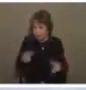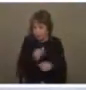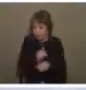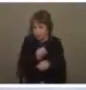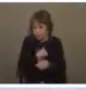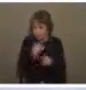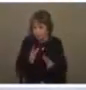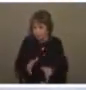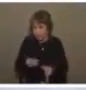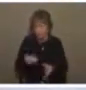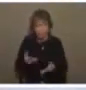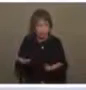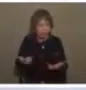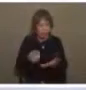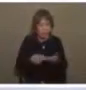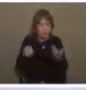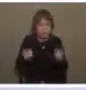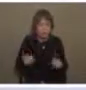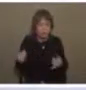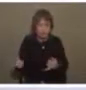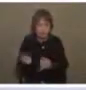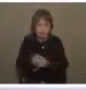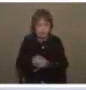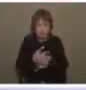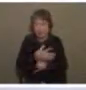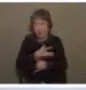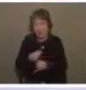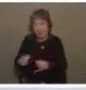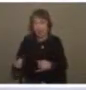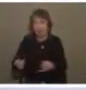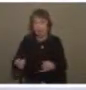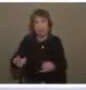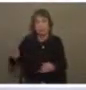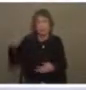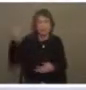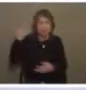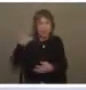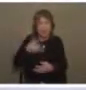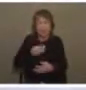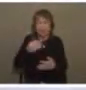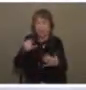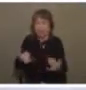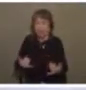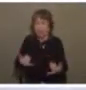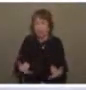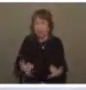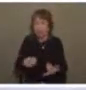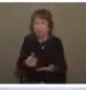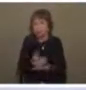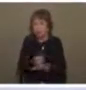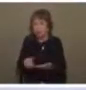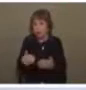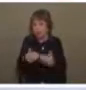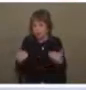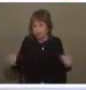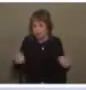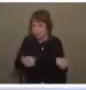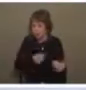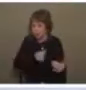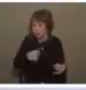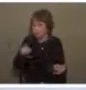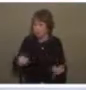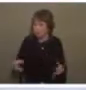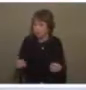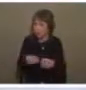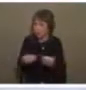de salarios y dónde estamos ahora. Sería bien útil si nos pueden enviar más información específica sobre ello para entender cuando ha